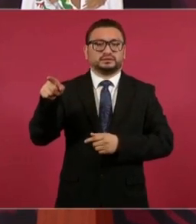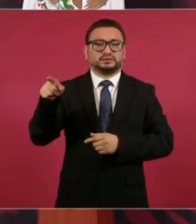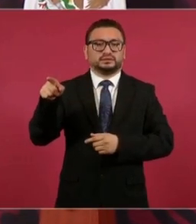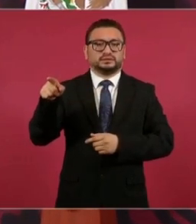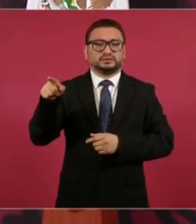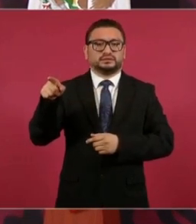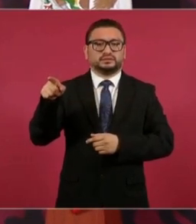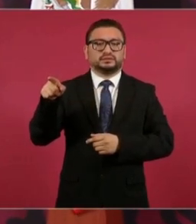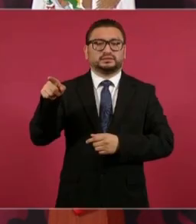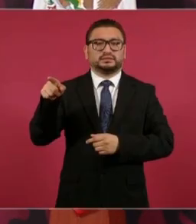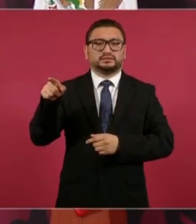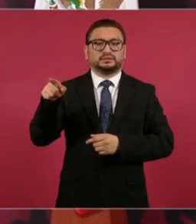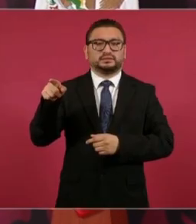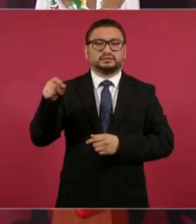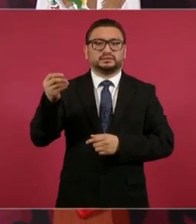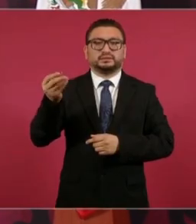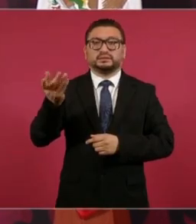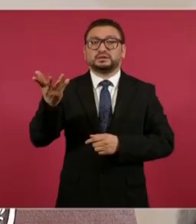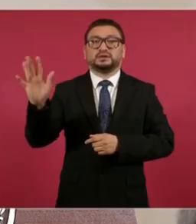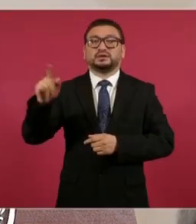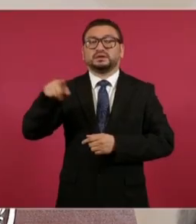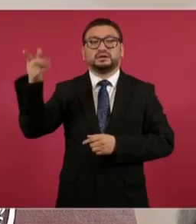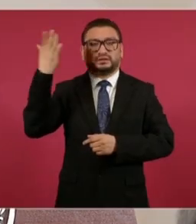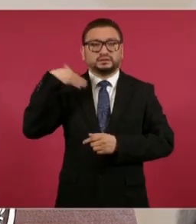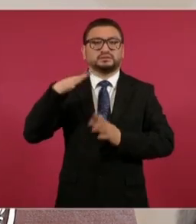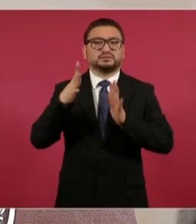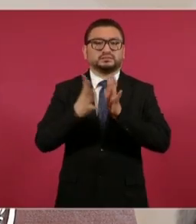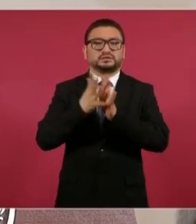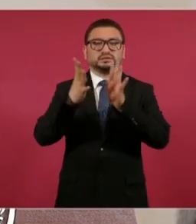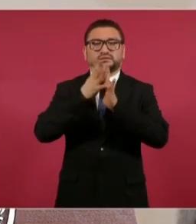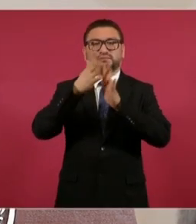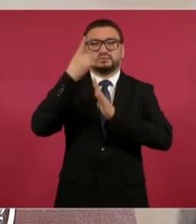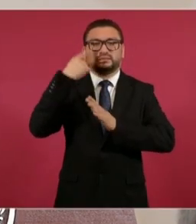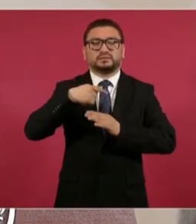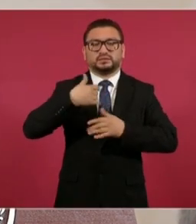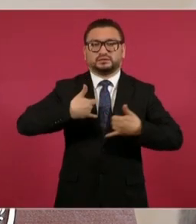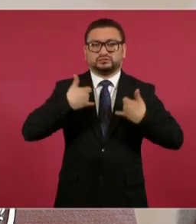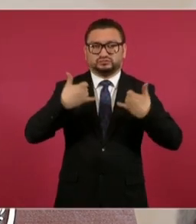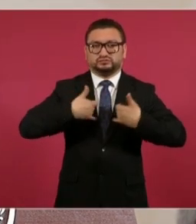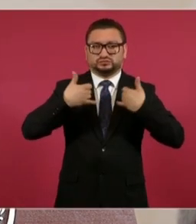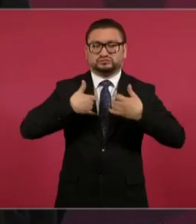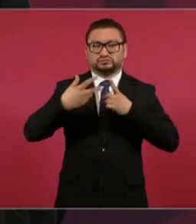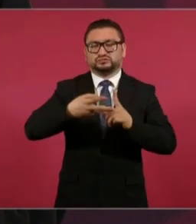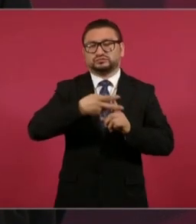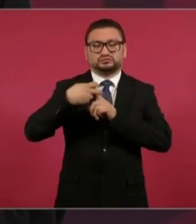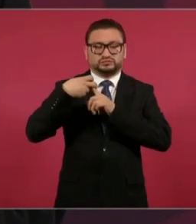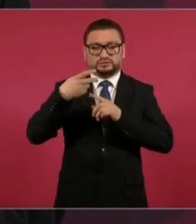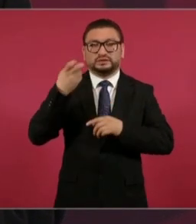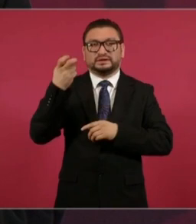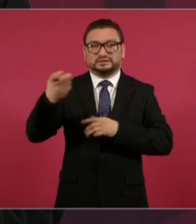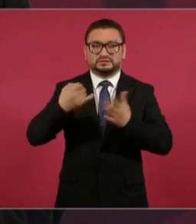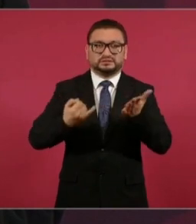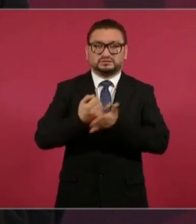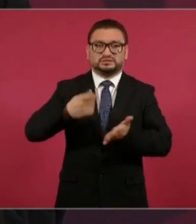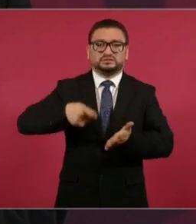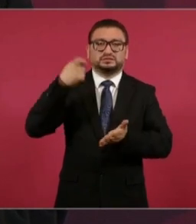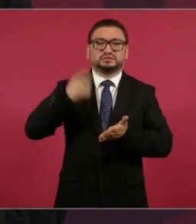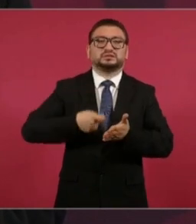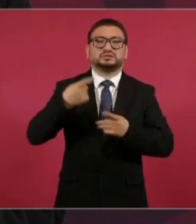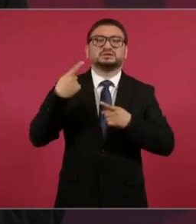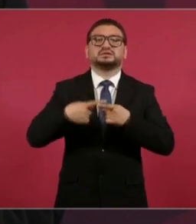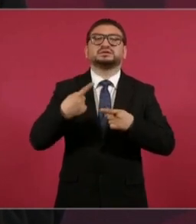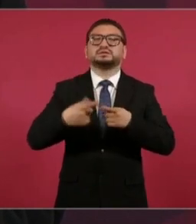libertad de los que habían participado en la desaparición de los jóvenes y esa fue una sentencia